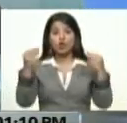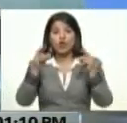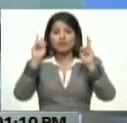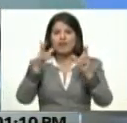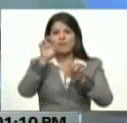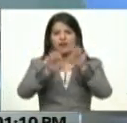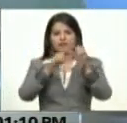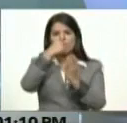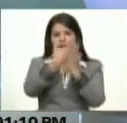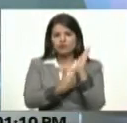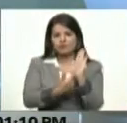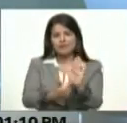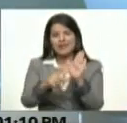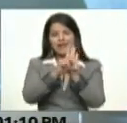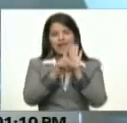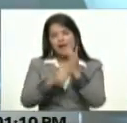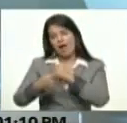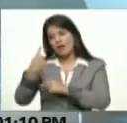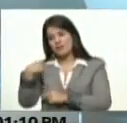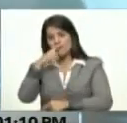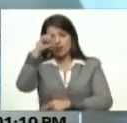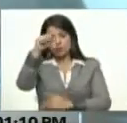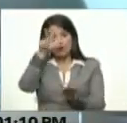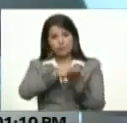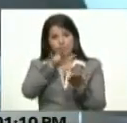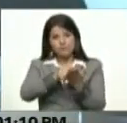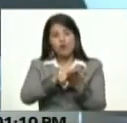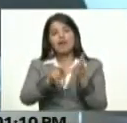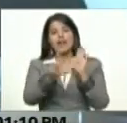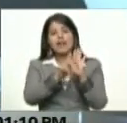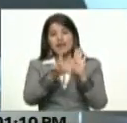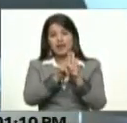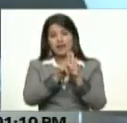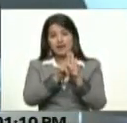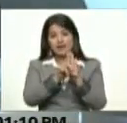aprobados por el jefe de Estado, presidente Nicolás Maduro, vía ley habilitante.